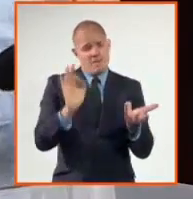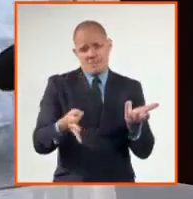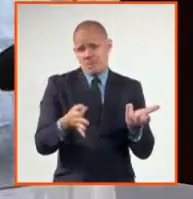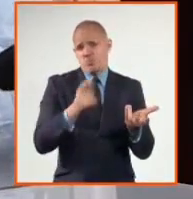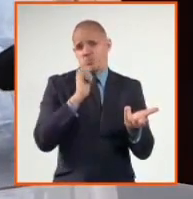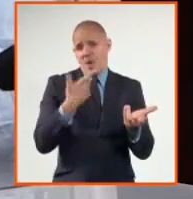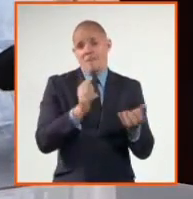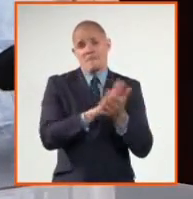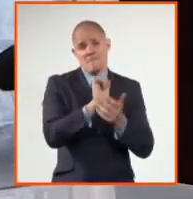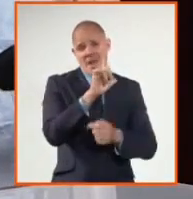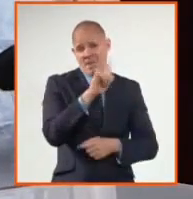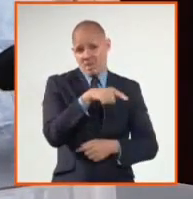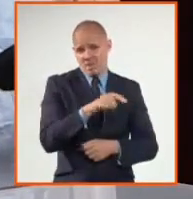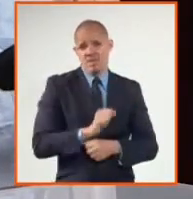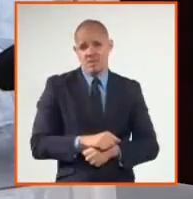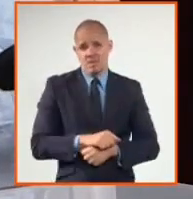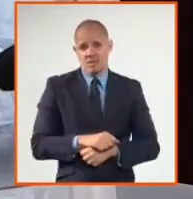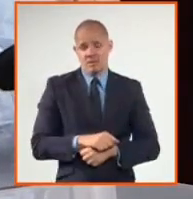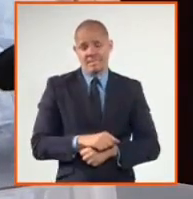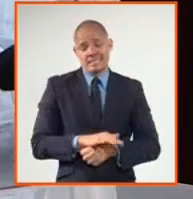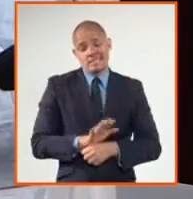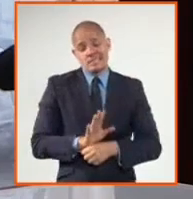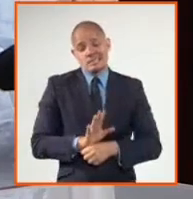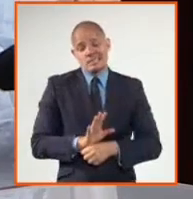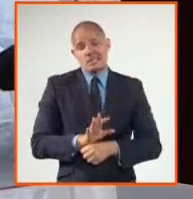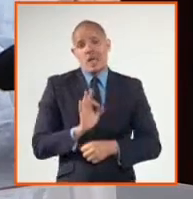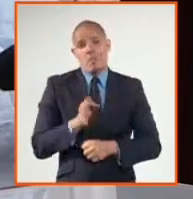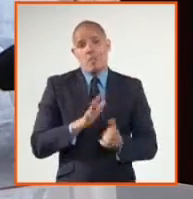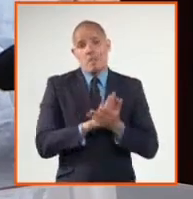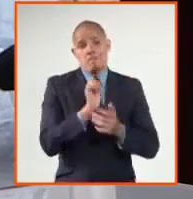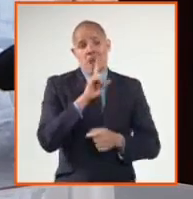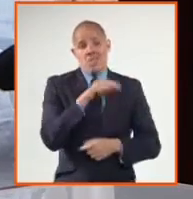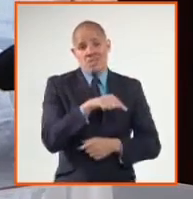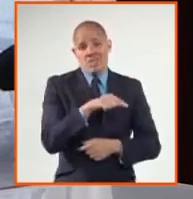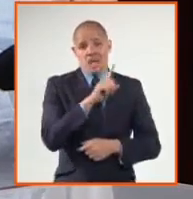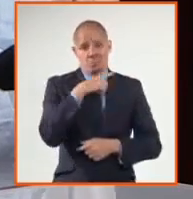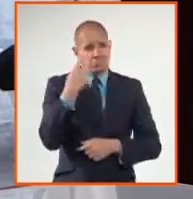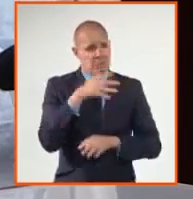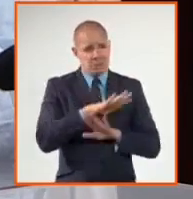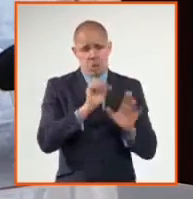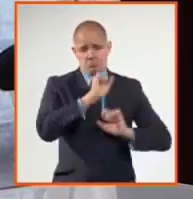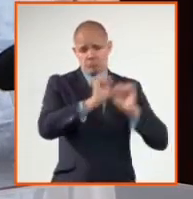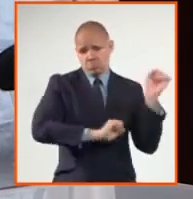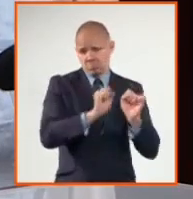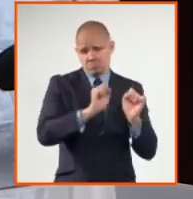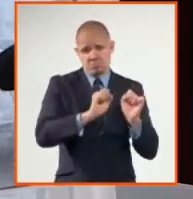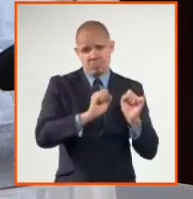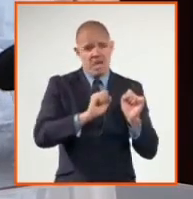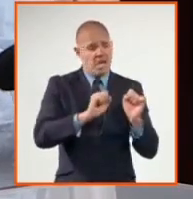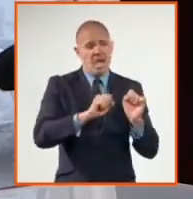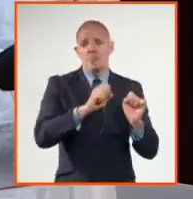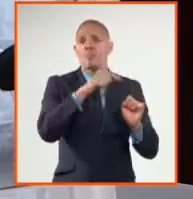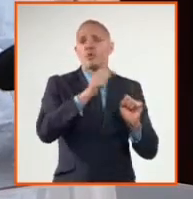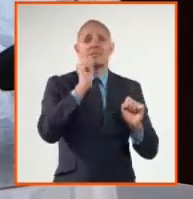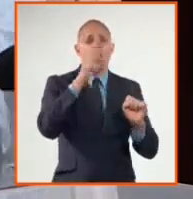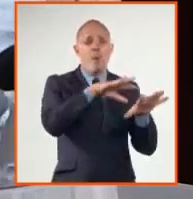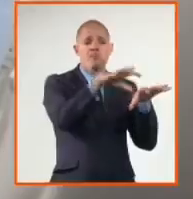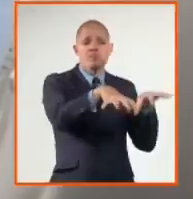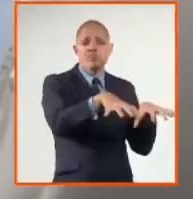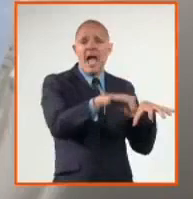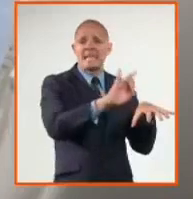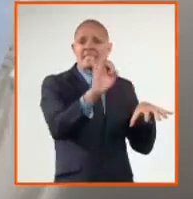7 de mariel en esta termoeléctrica uno no sólo se perdió la máquina 7 también se prendió la máquina 6 el 7 de mayo